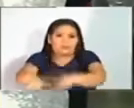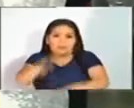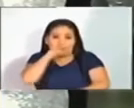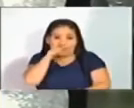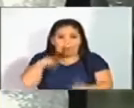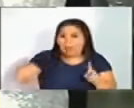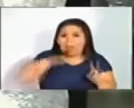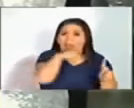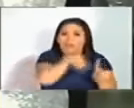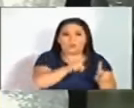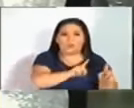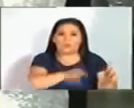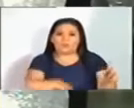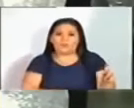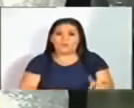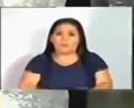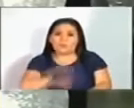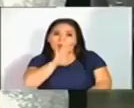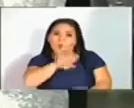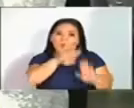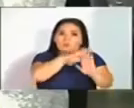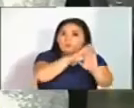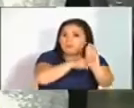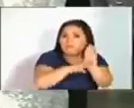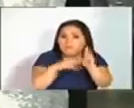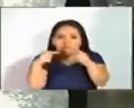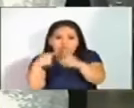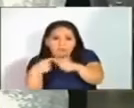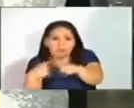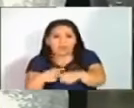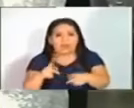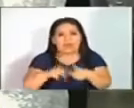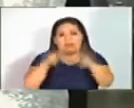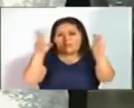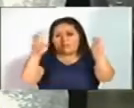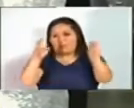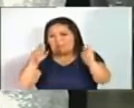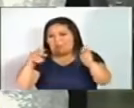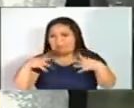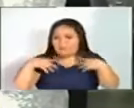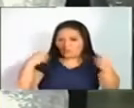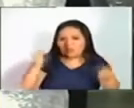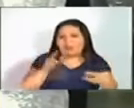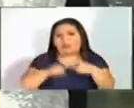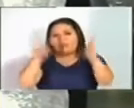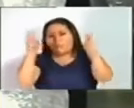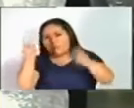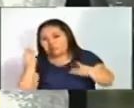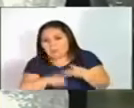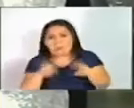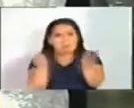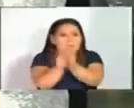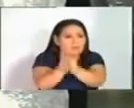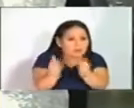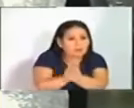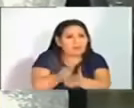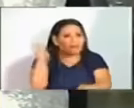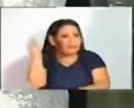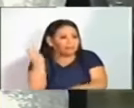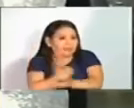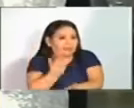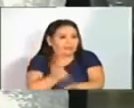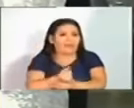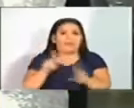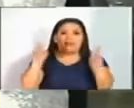A él no. Su agenda es el caos. El caos sanitario, el caos financiero, el caos fiscal y el caos